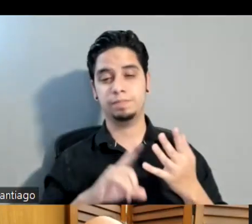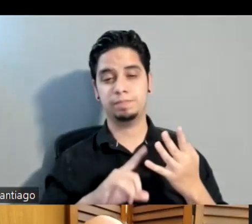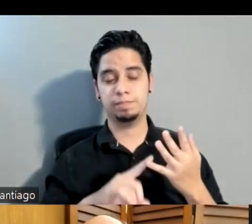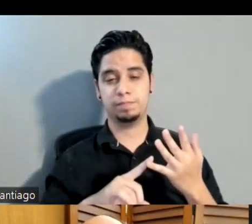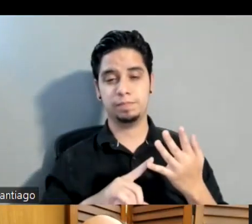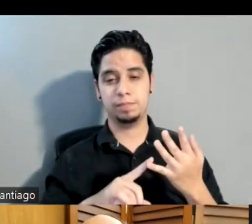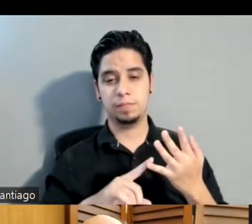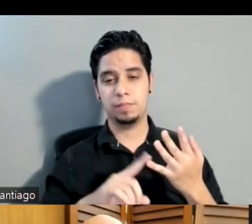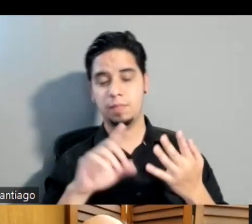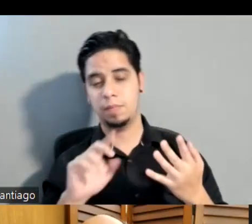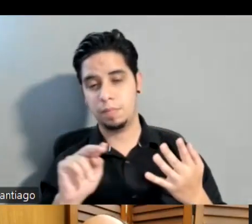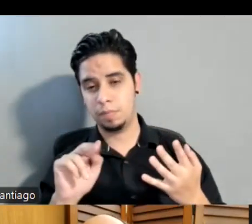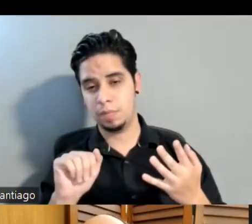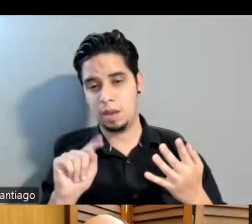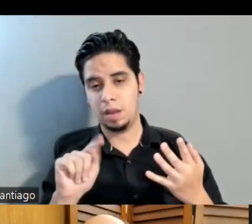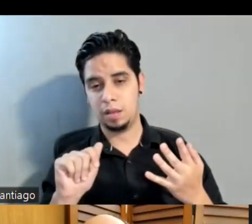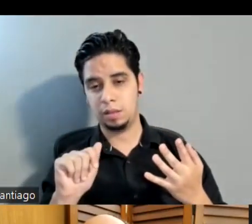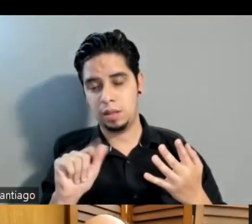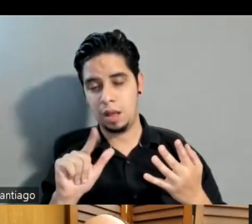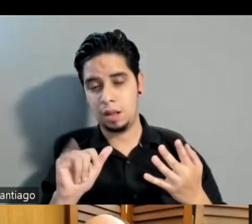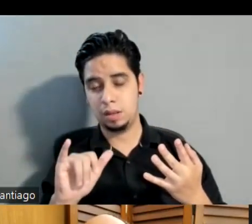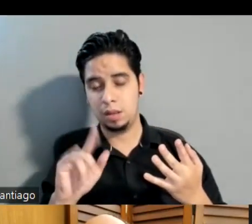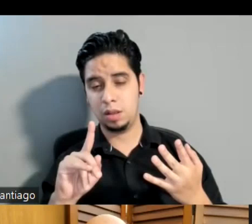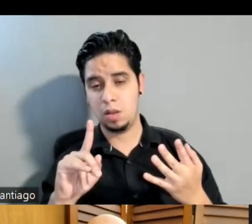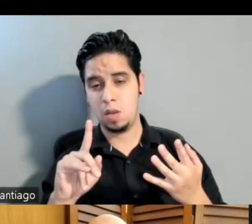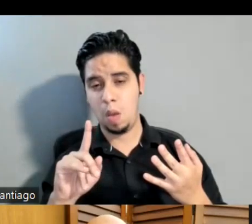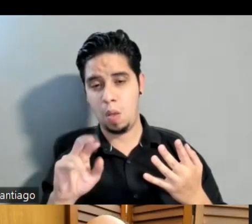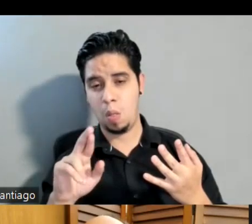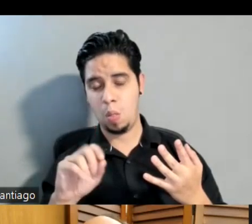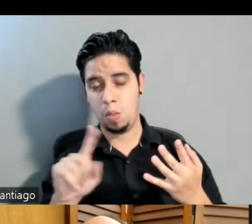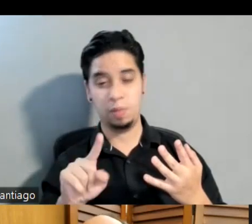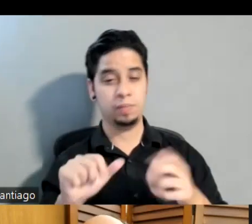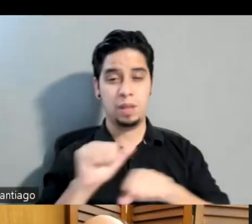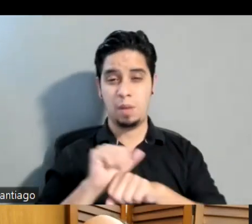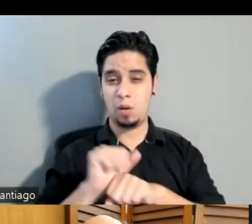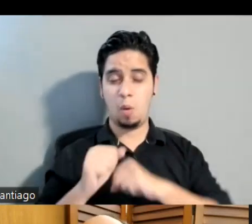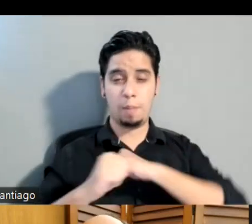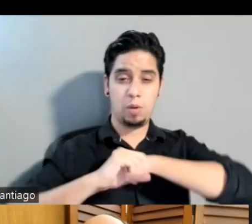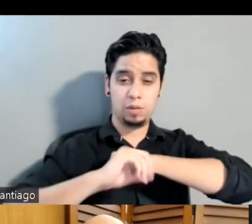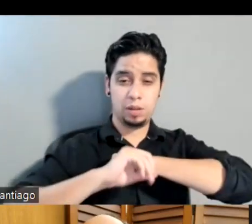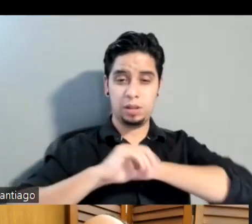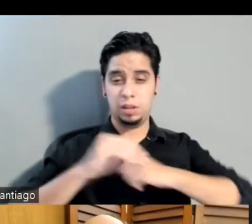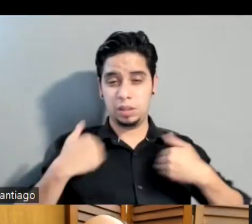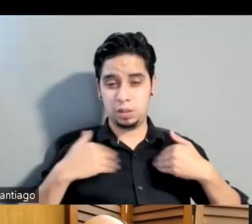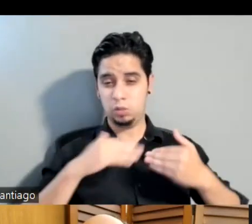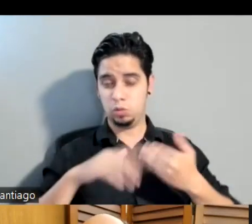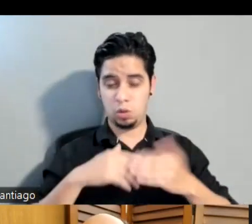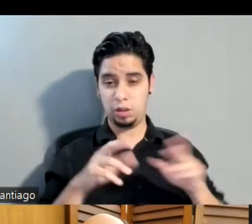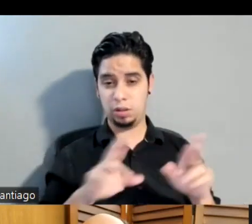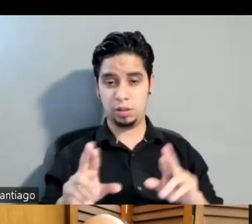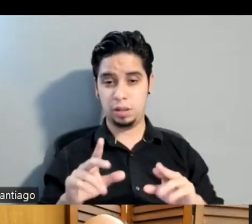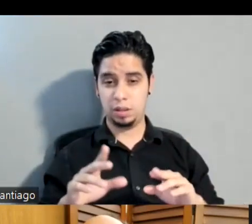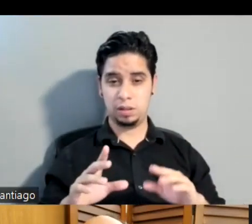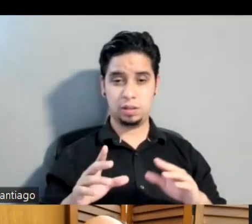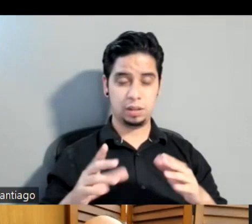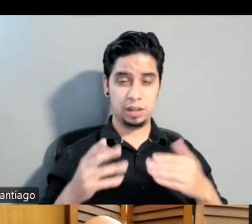Natalie Dross se encarga de la publicidad y es la misilista, es la que me tiene las listas al día. Tienes que tener la lista de utilería, la